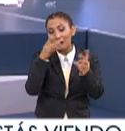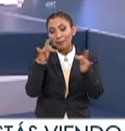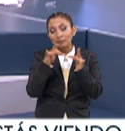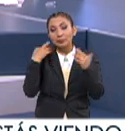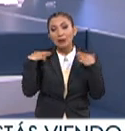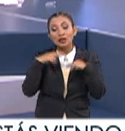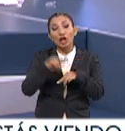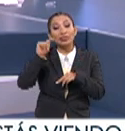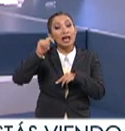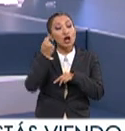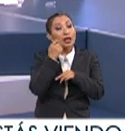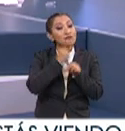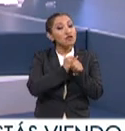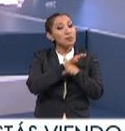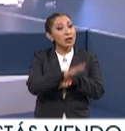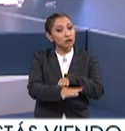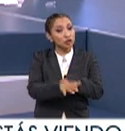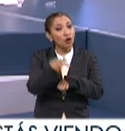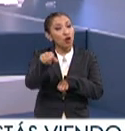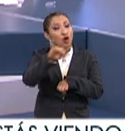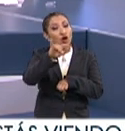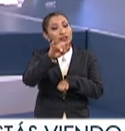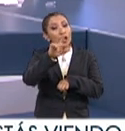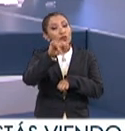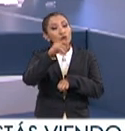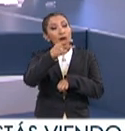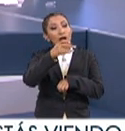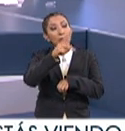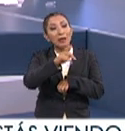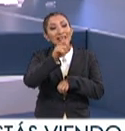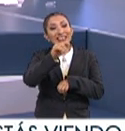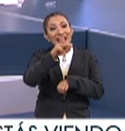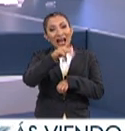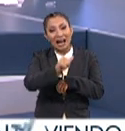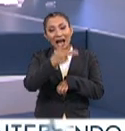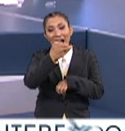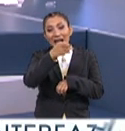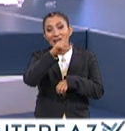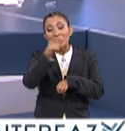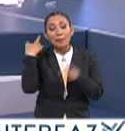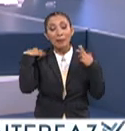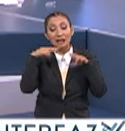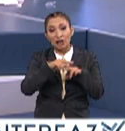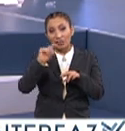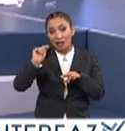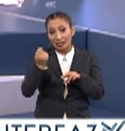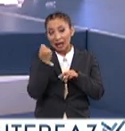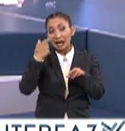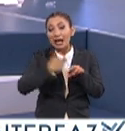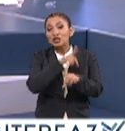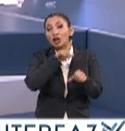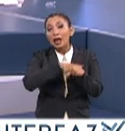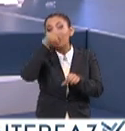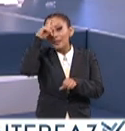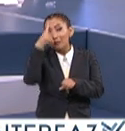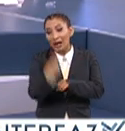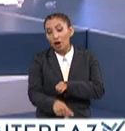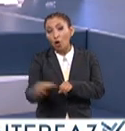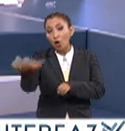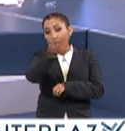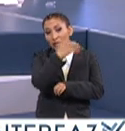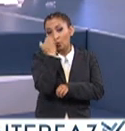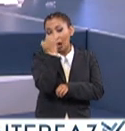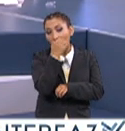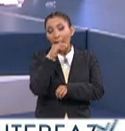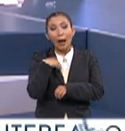con el maestro en Tecnologías de la Información, José Luis Guadalupe Triana Hernández. Él es profesor del Tecnológico Nacional de México,